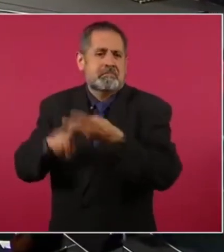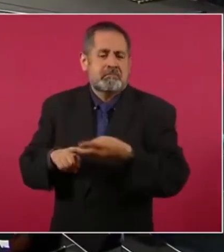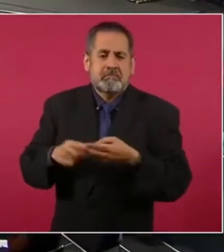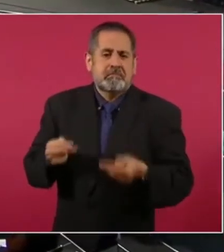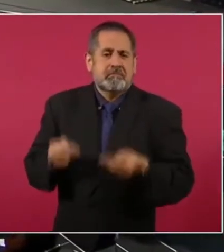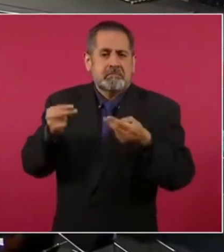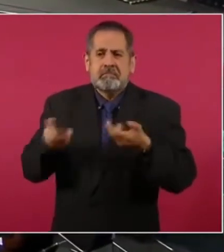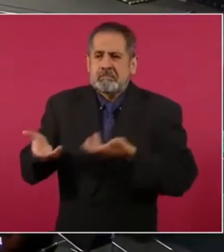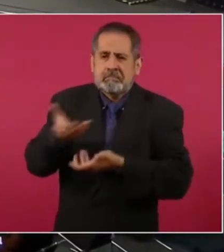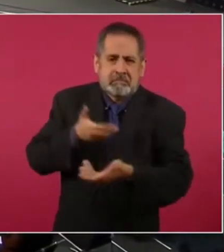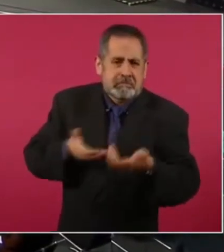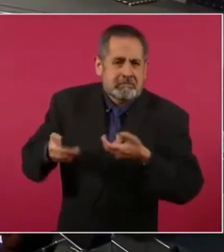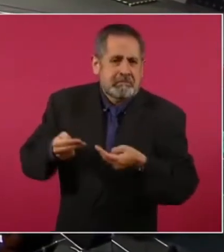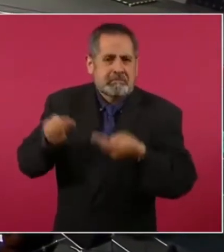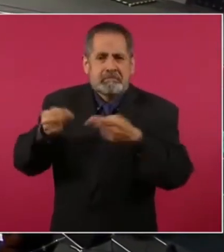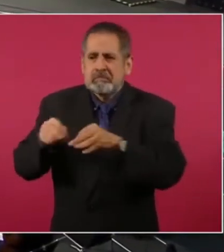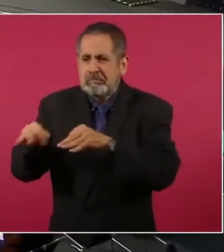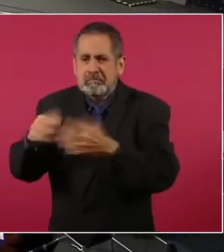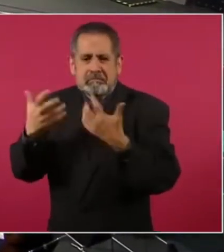comerciantes.